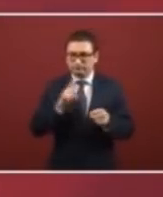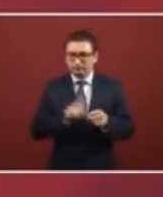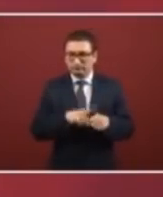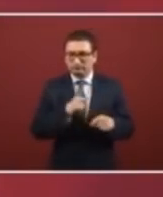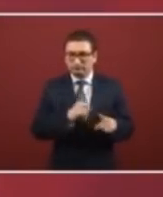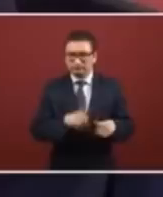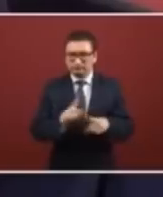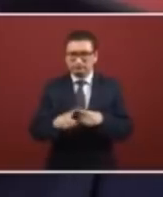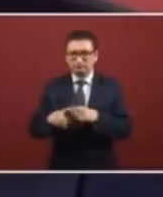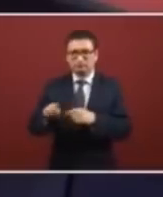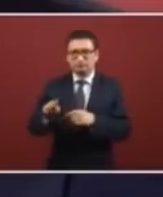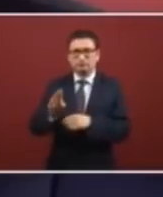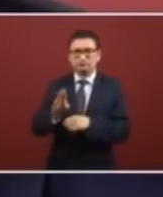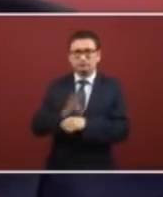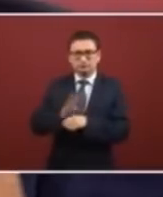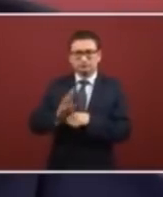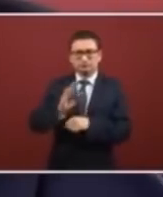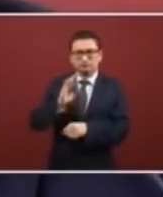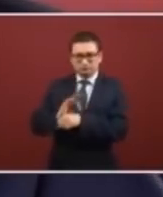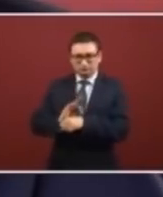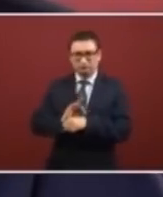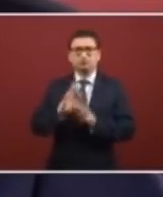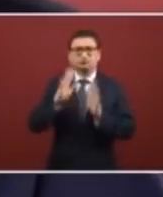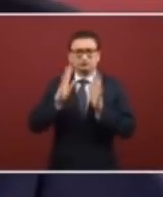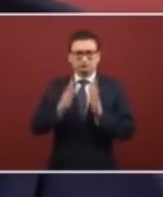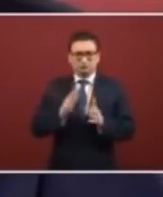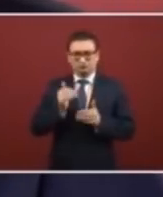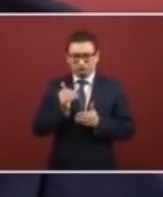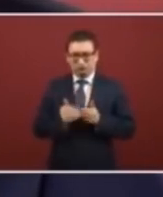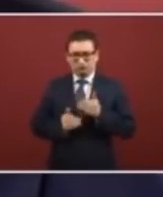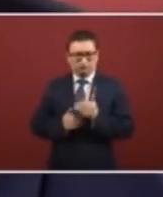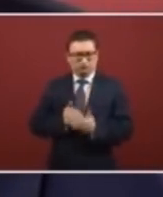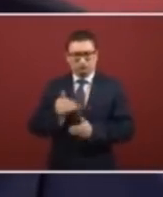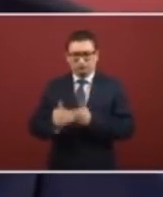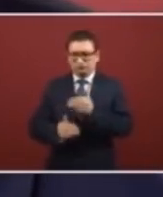bienestar, todo está ya en marcha.